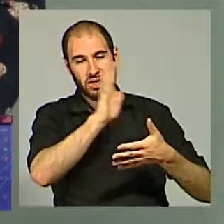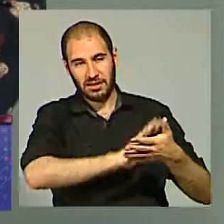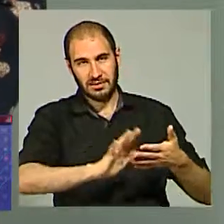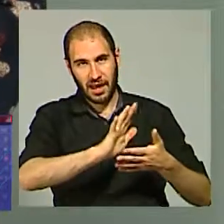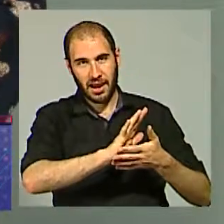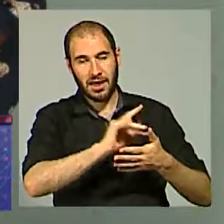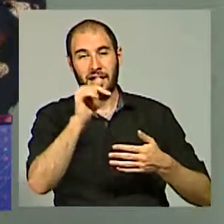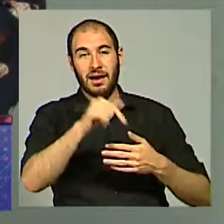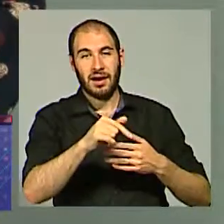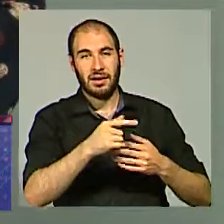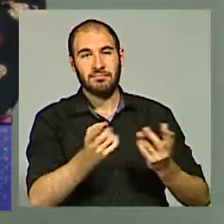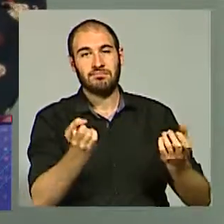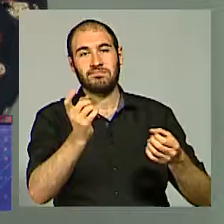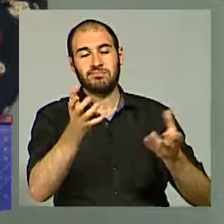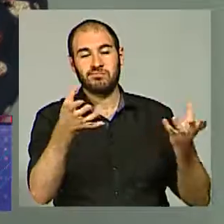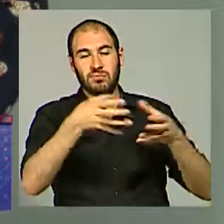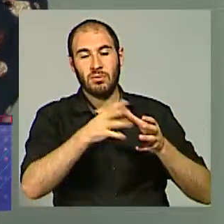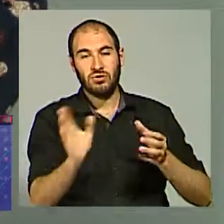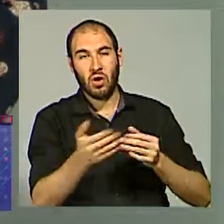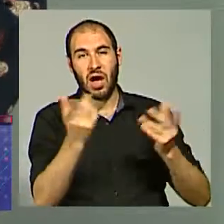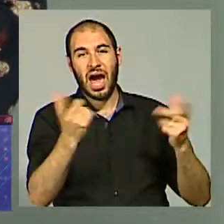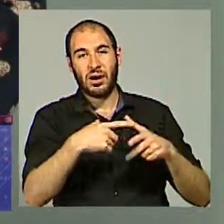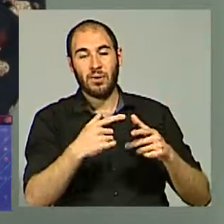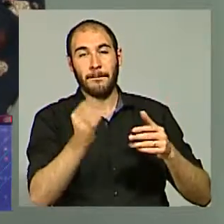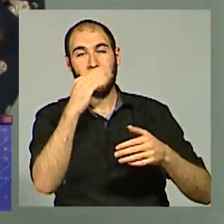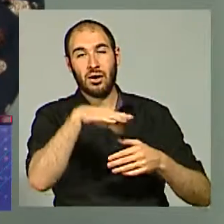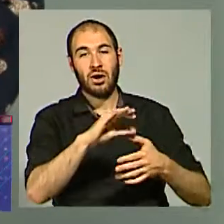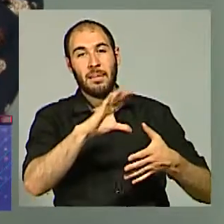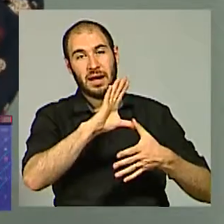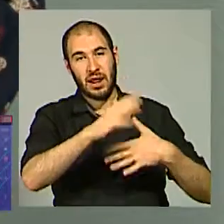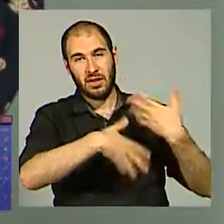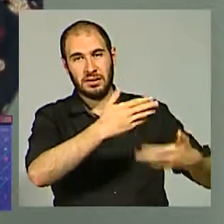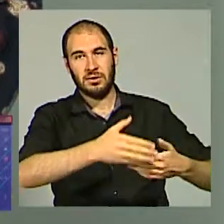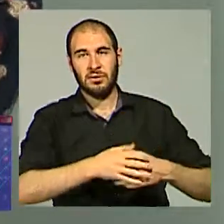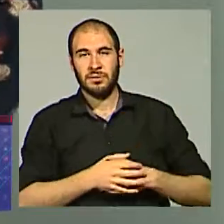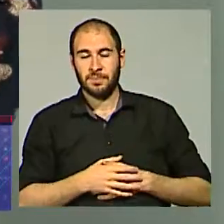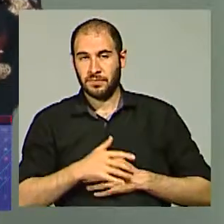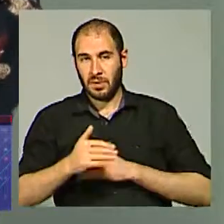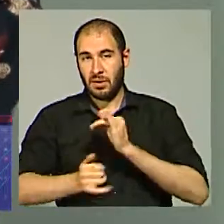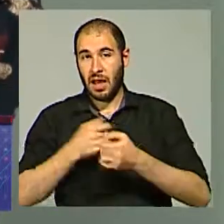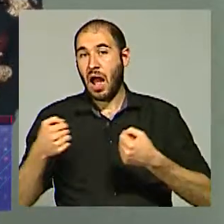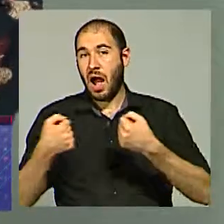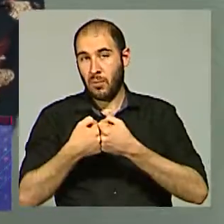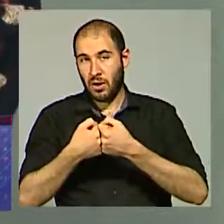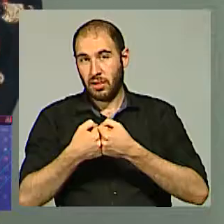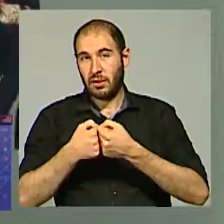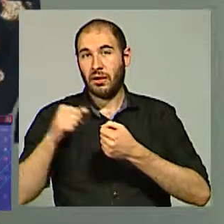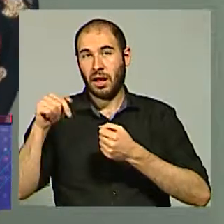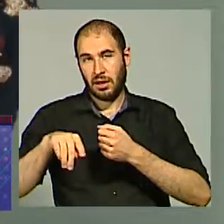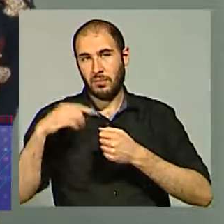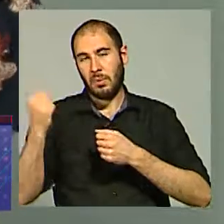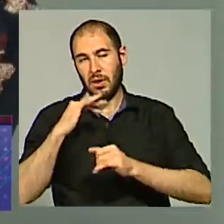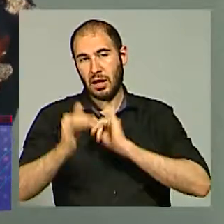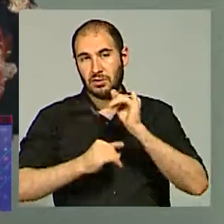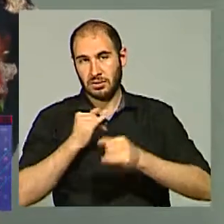donde se nuclea justamente todo lo que tiene que ver con la asamblea del banco interamericano de desarrollo bueno hay que decir que en este acuerdo en el cual hay que también hay que